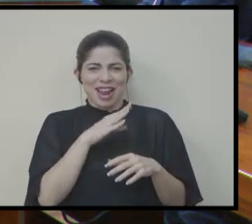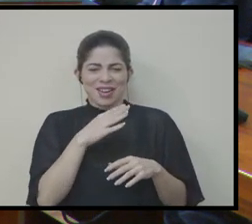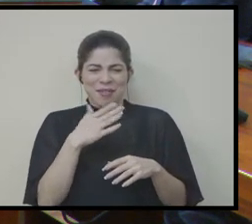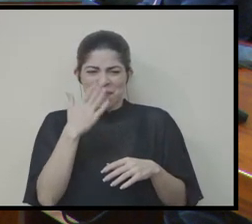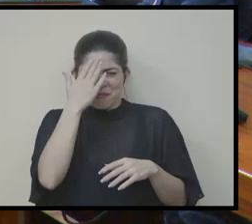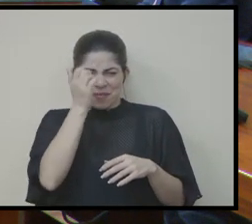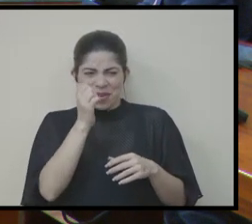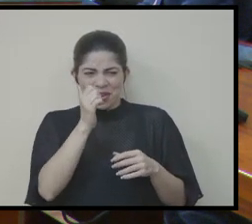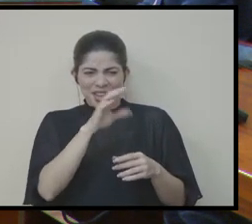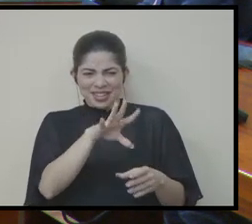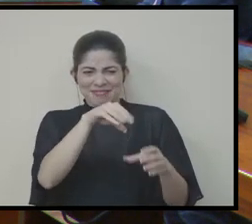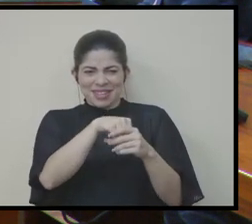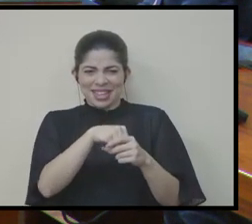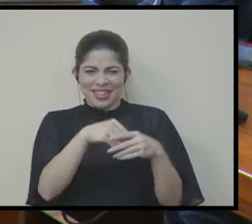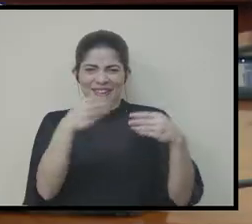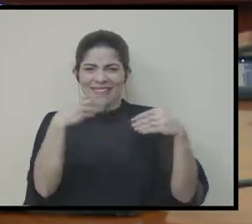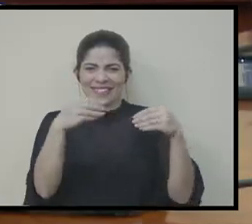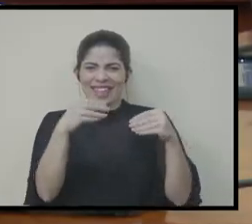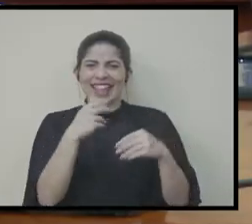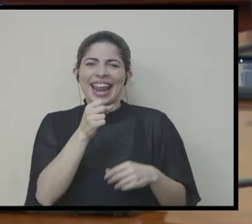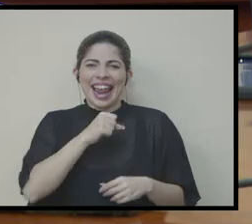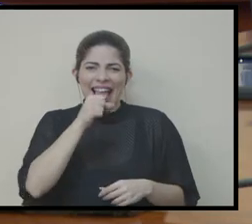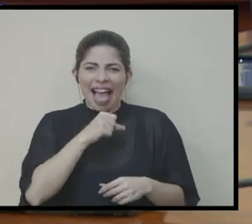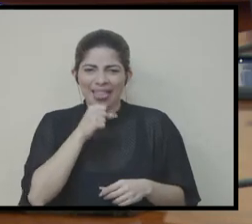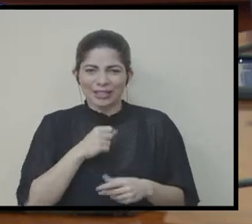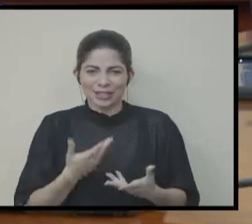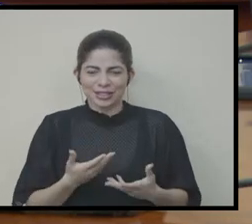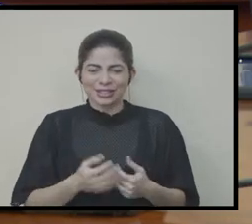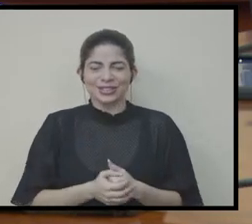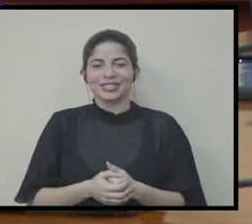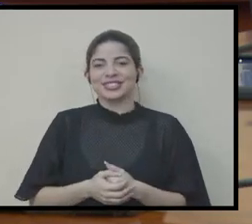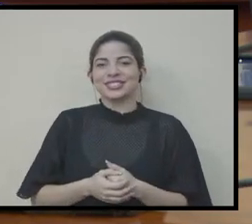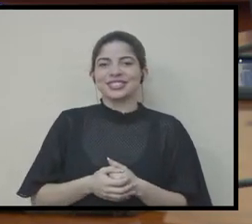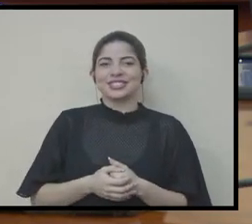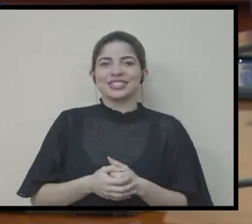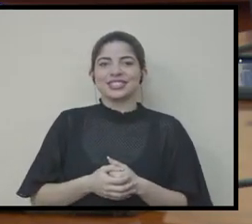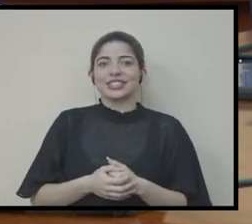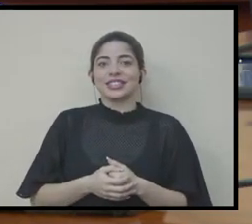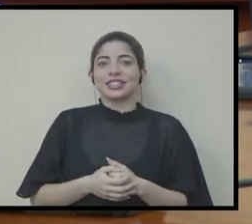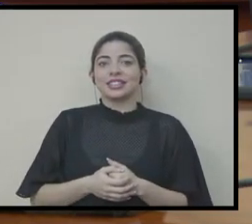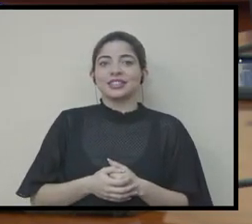qué momento se metió a vender helados, verdad?